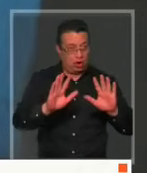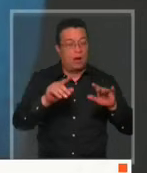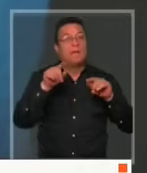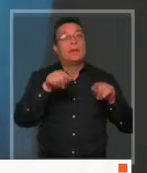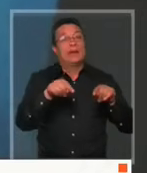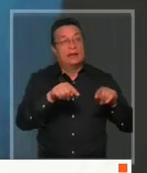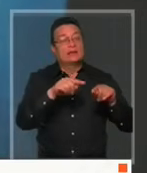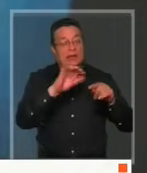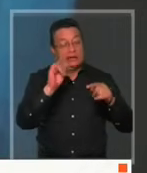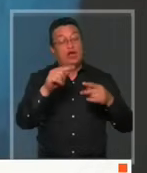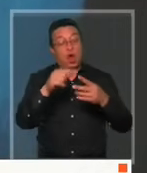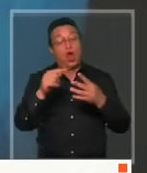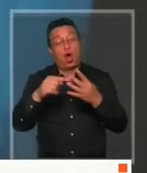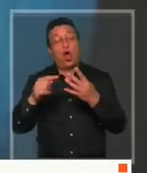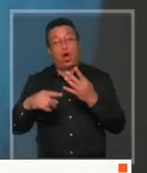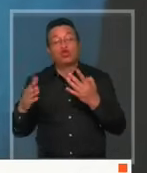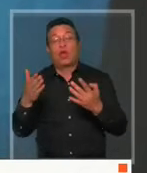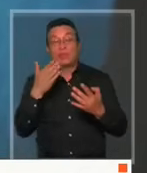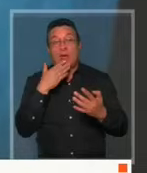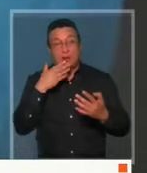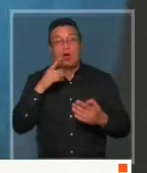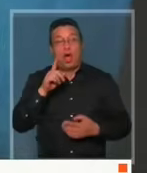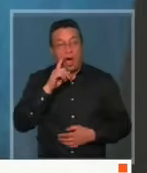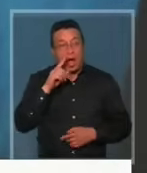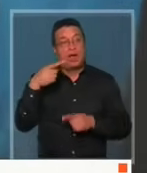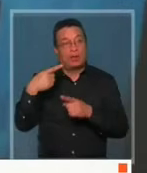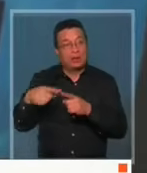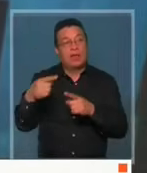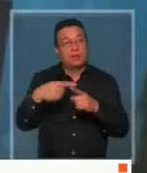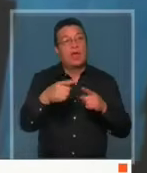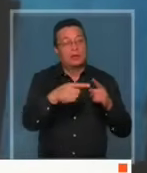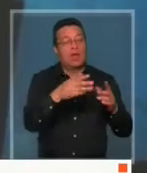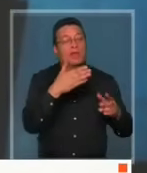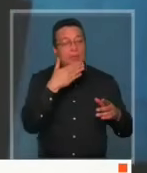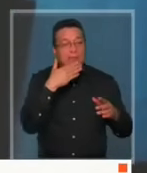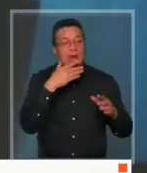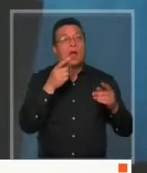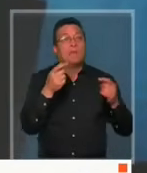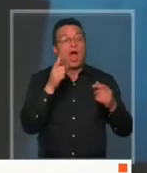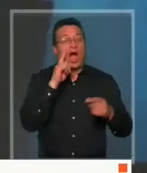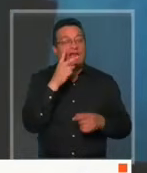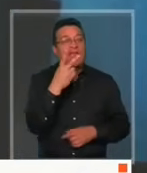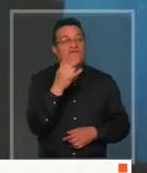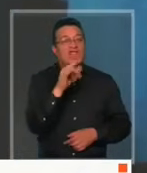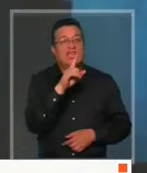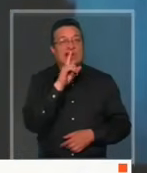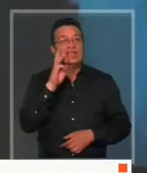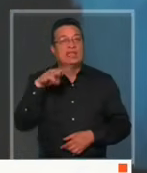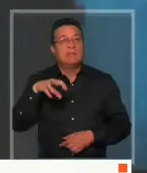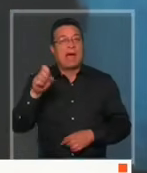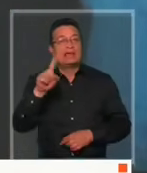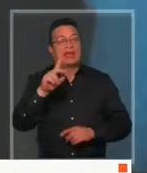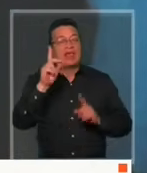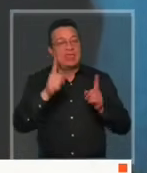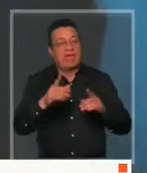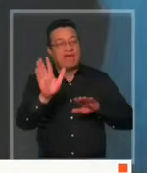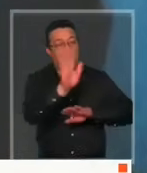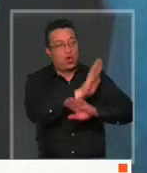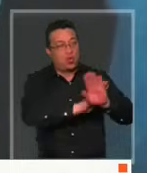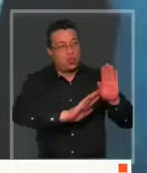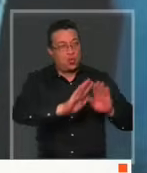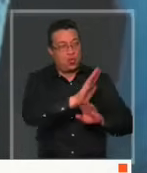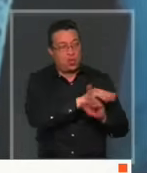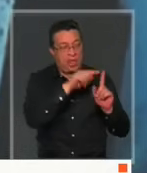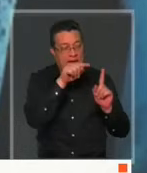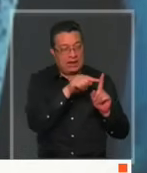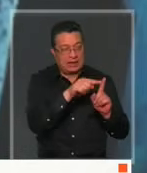y también en otras situaciones que hemos tenido de distinta naturaleza, pero que igualmente hay una víctima que hay que resguardar y proteger. Y eso ha sido lo que ha primado